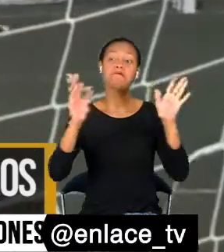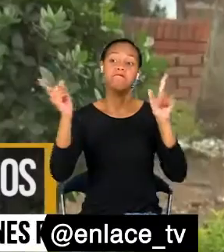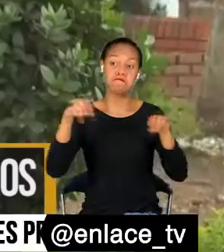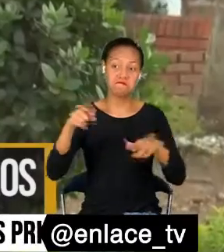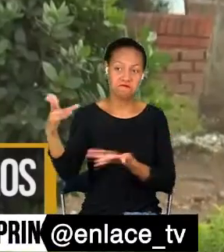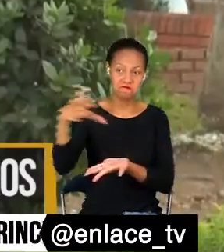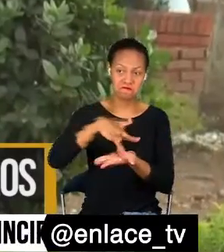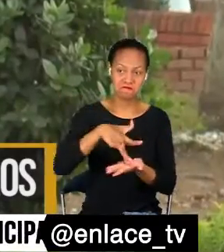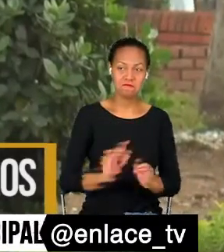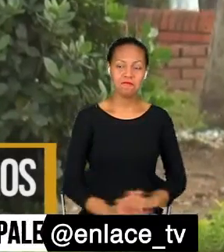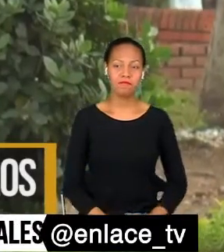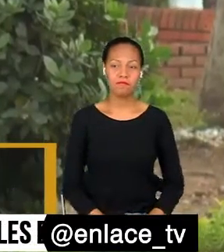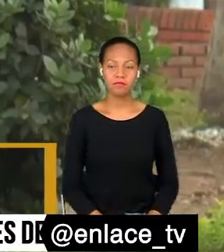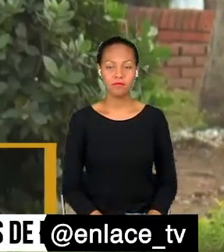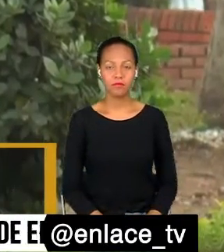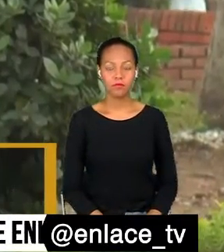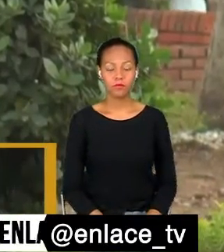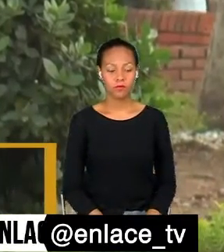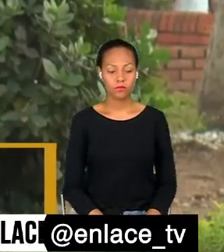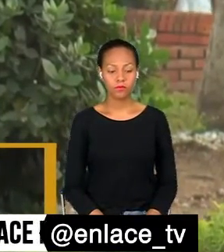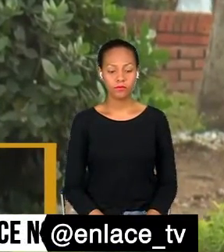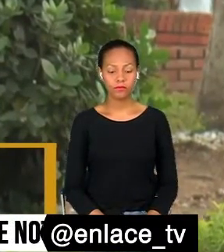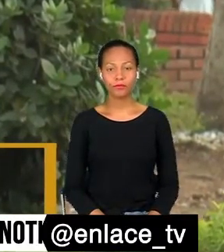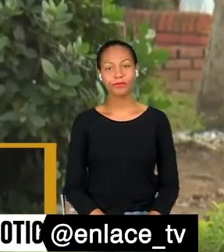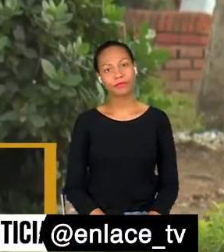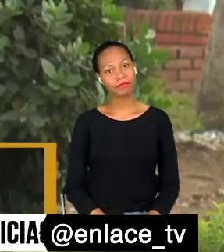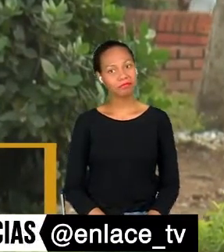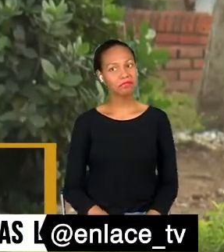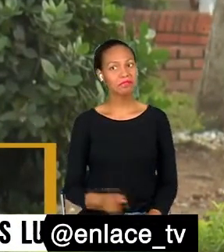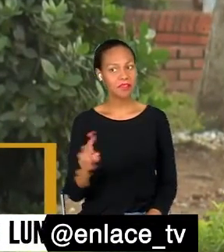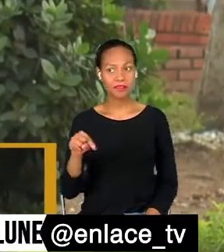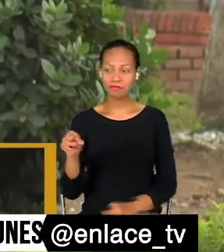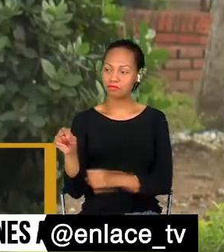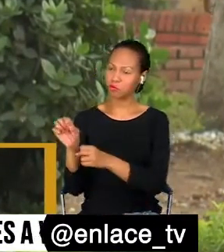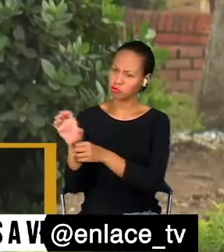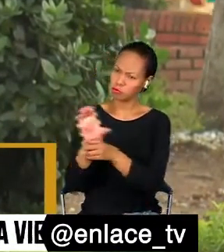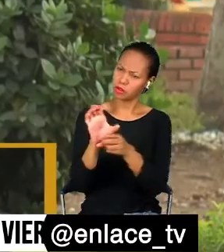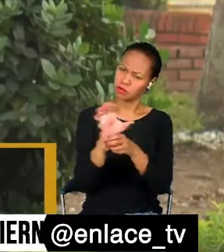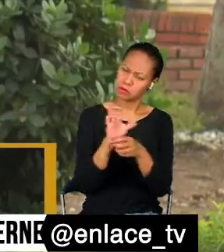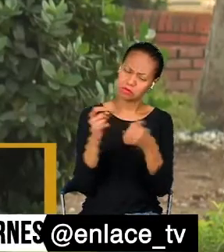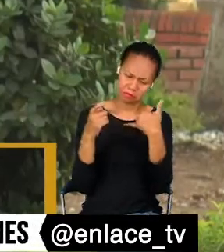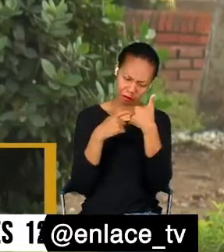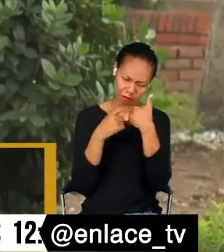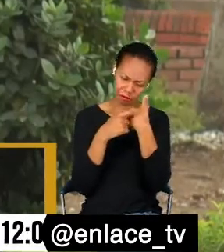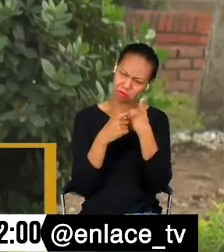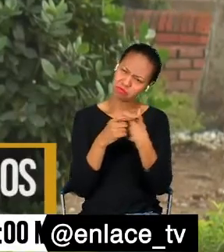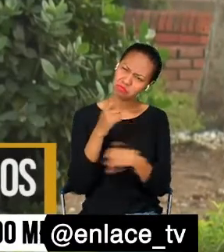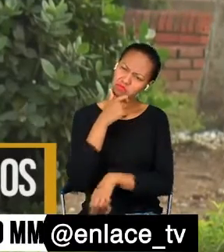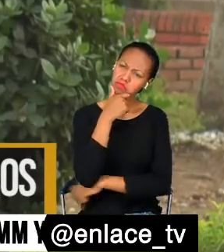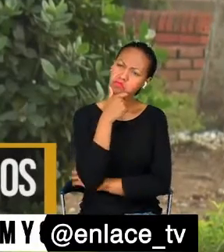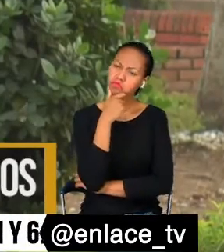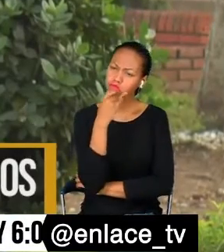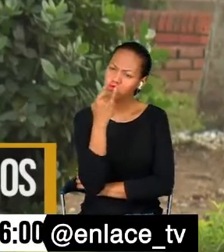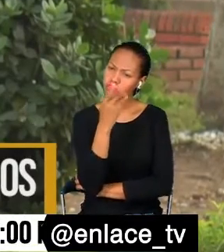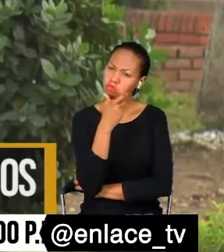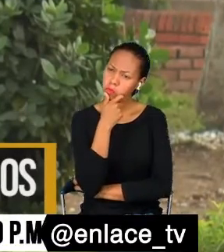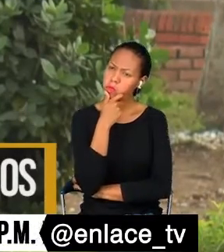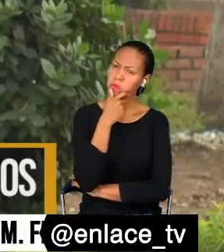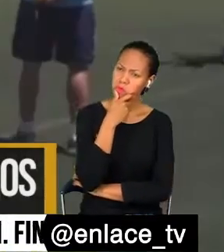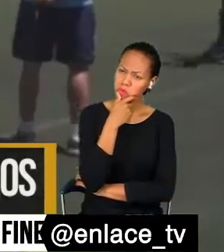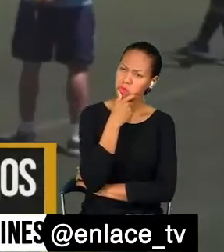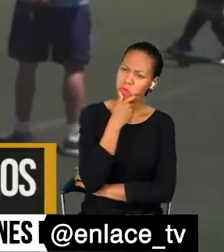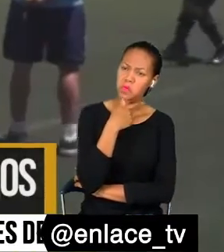iniciativa Batalla de Arqueros ya tiene la oportunidad de verla en otras ciudades y me llamó mucho la atención y pues gracias a Dios encontramos con la suerte de encontrar